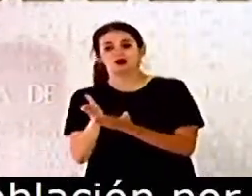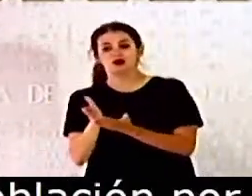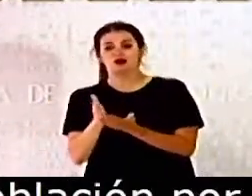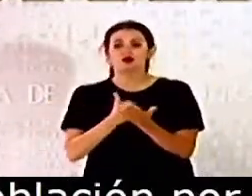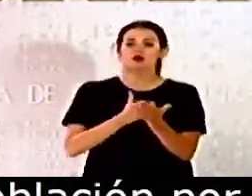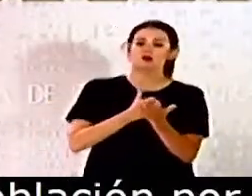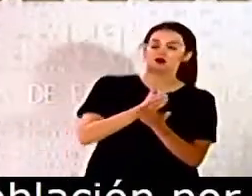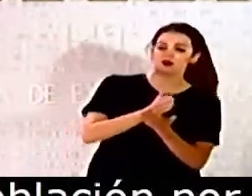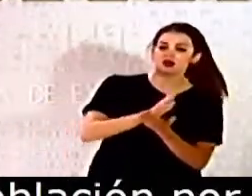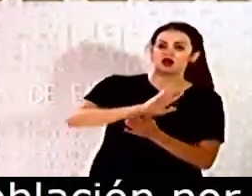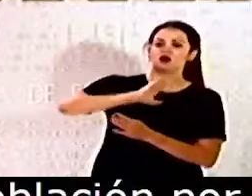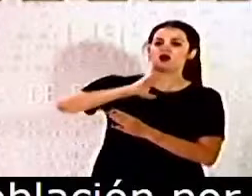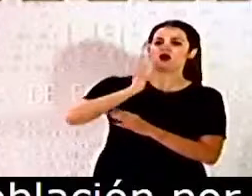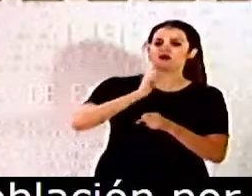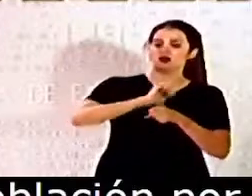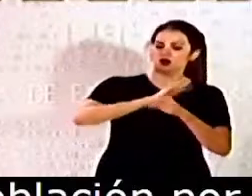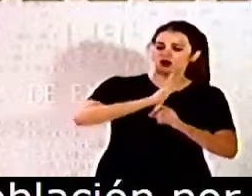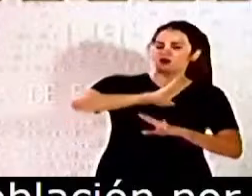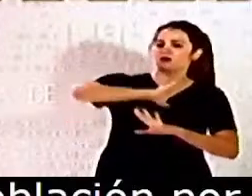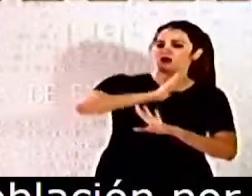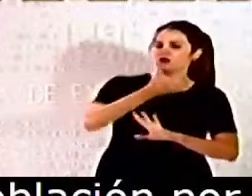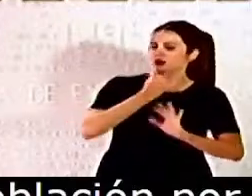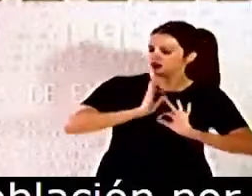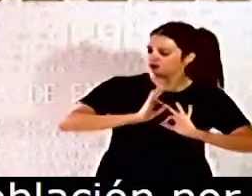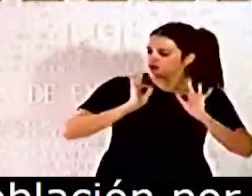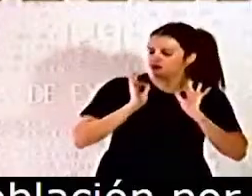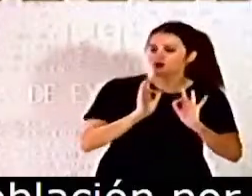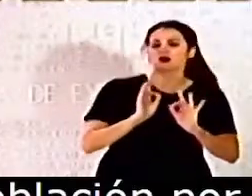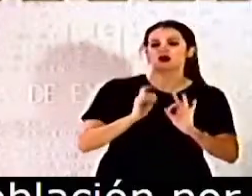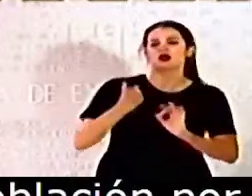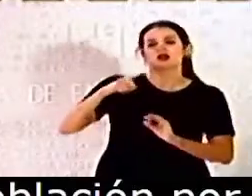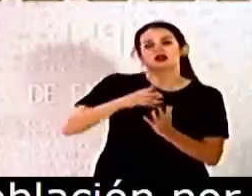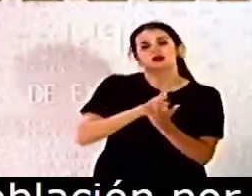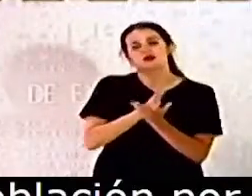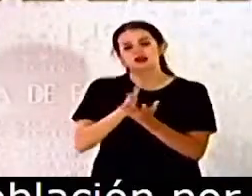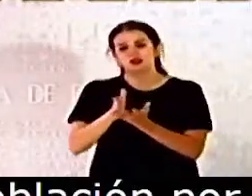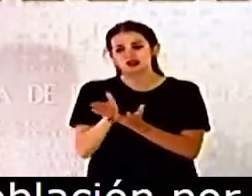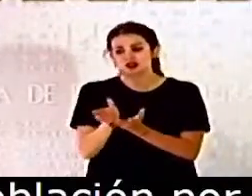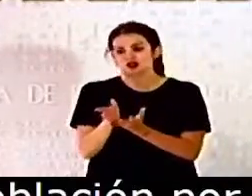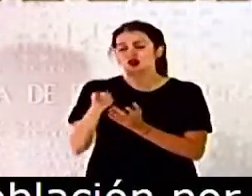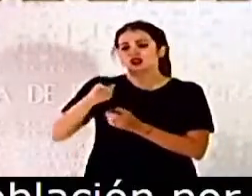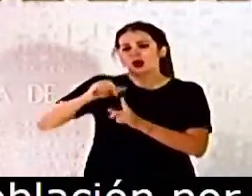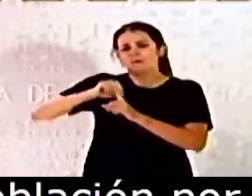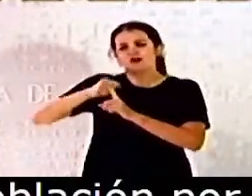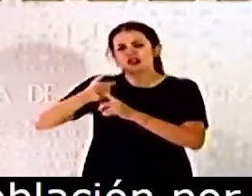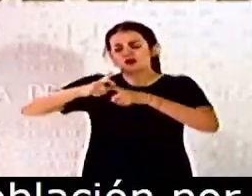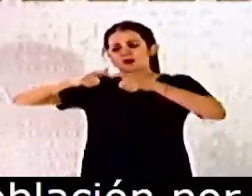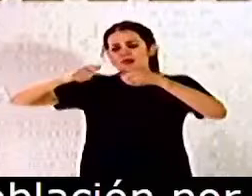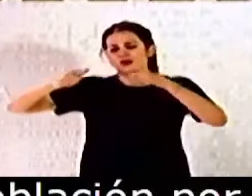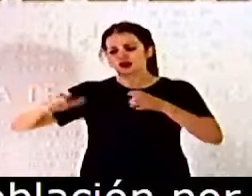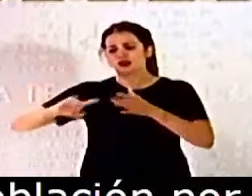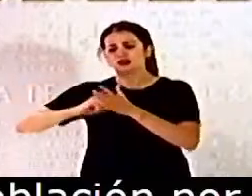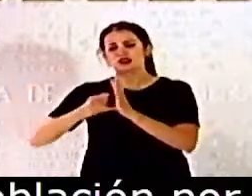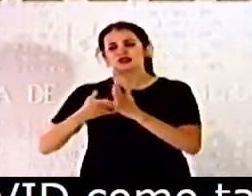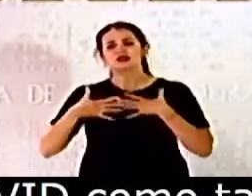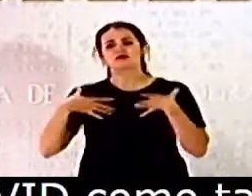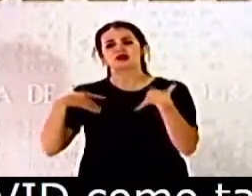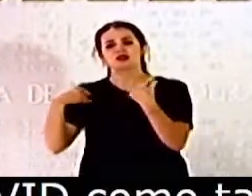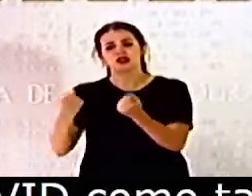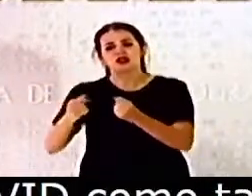lo que afecta a la COVID como tal y por la vía de que ese incremento de presión que se produce en el sistema sanitario